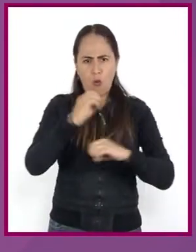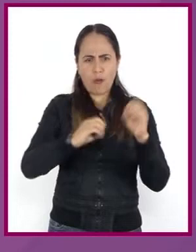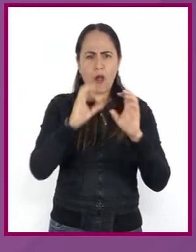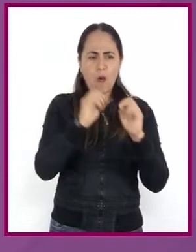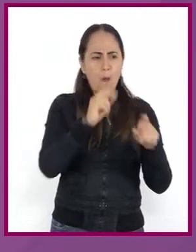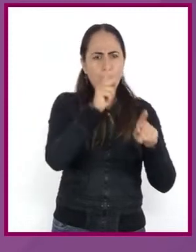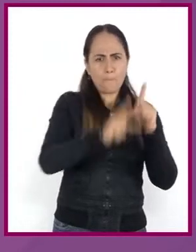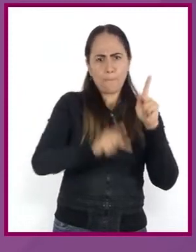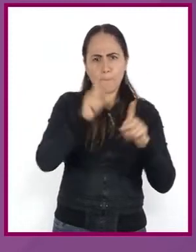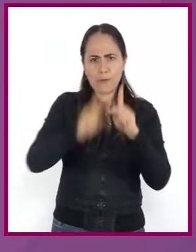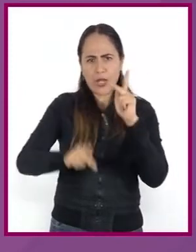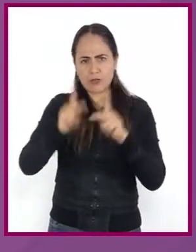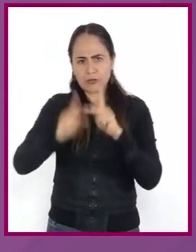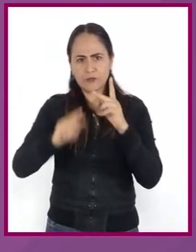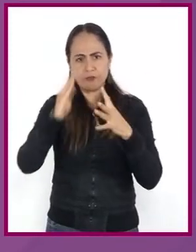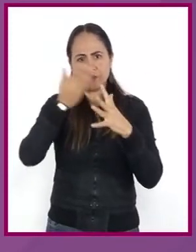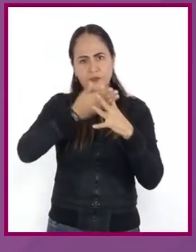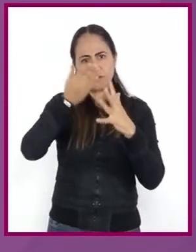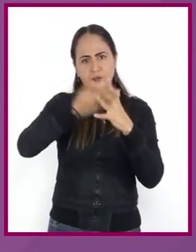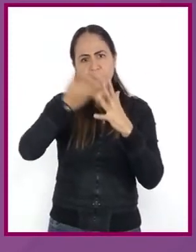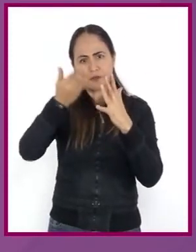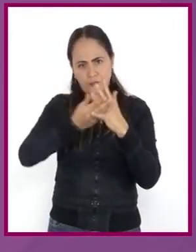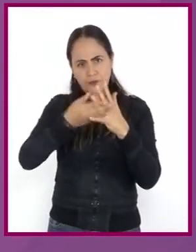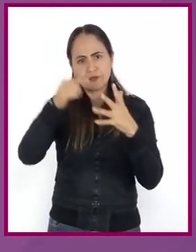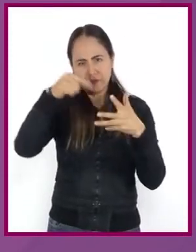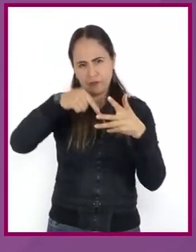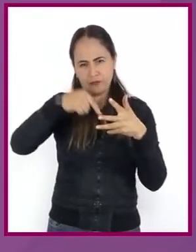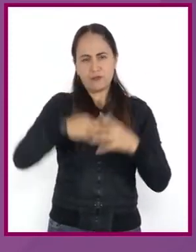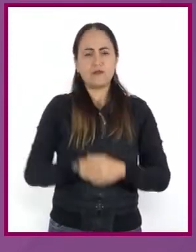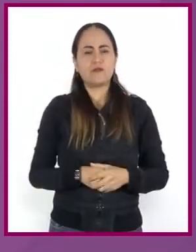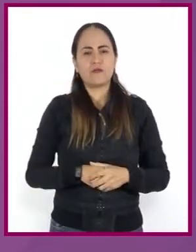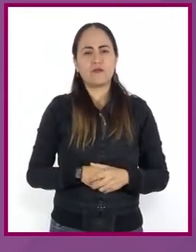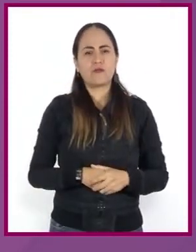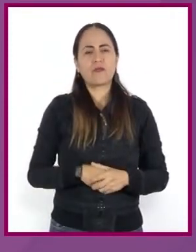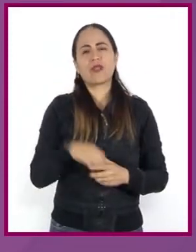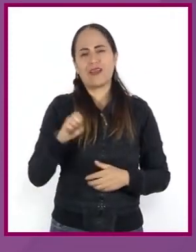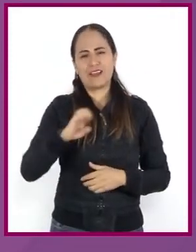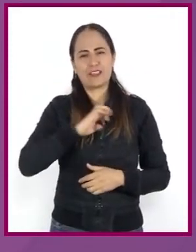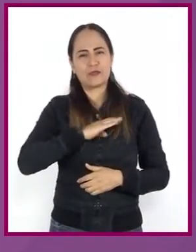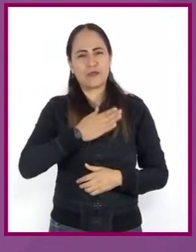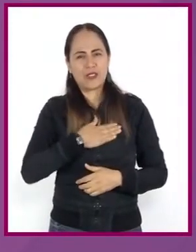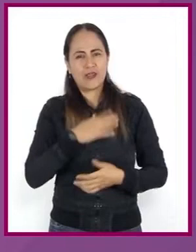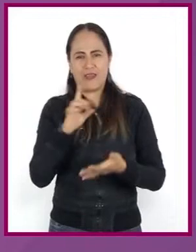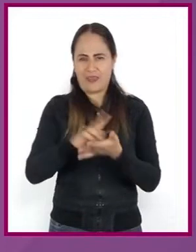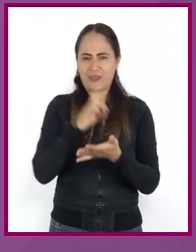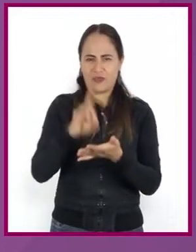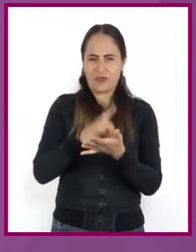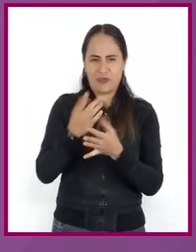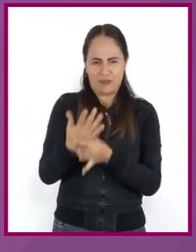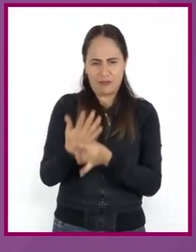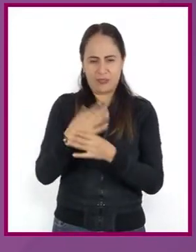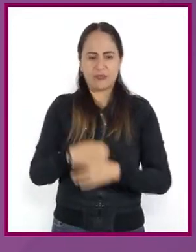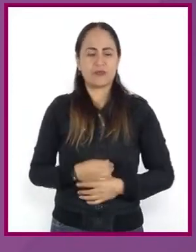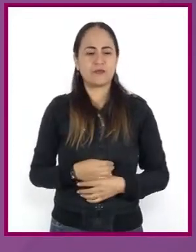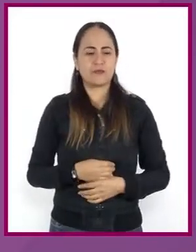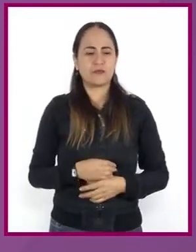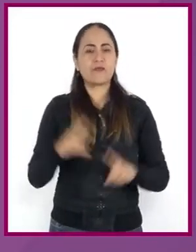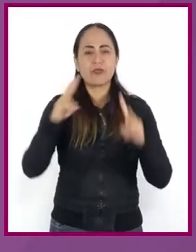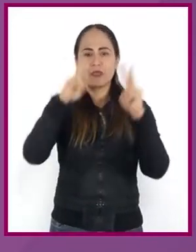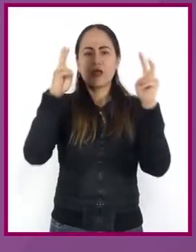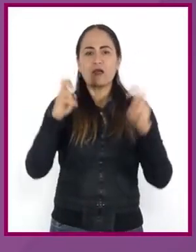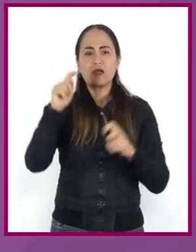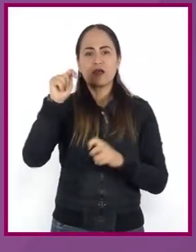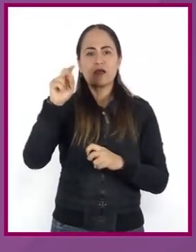partes o divisiones de un escrito. Diccionario de la Lengua Española. El título. El